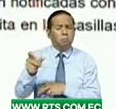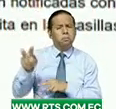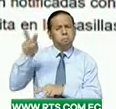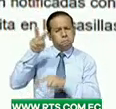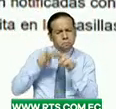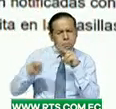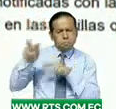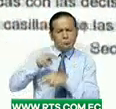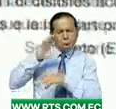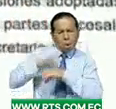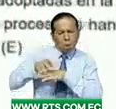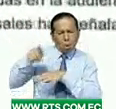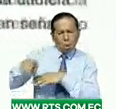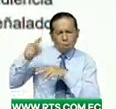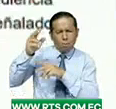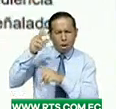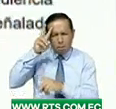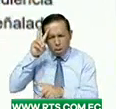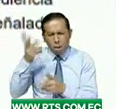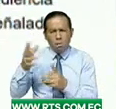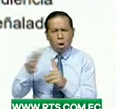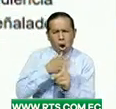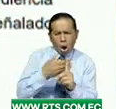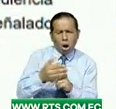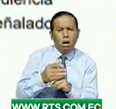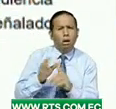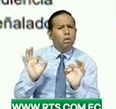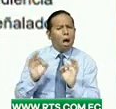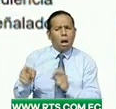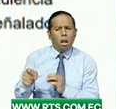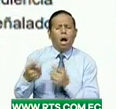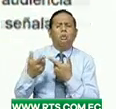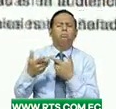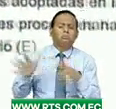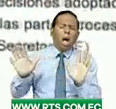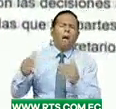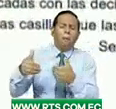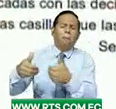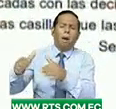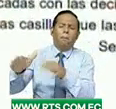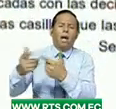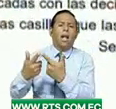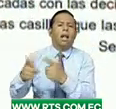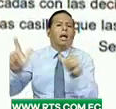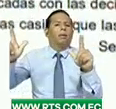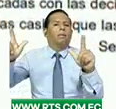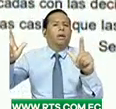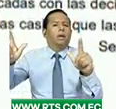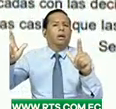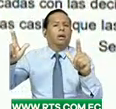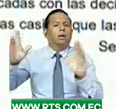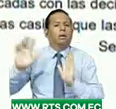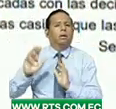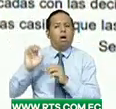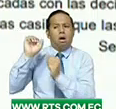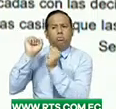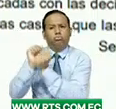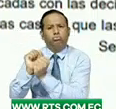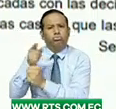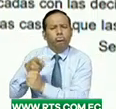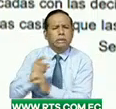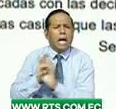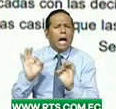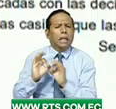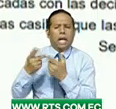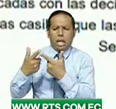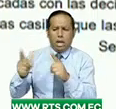o hagan presumir que el fiscal engañó al juez, dispuso su sobreseimiento y el levantamiento de las medidas